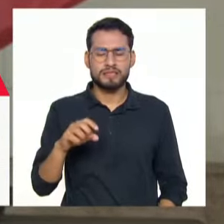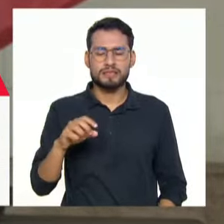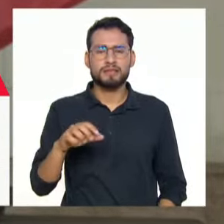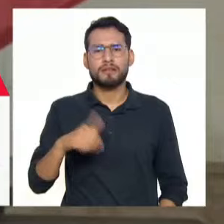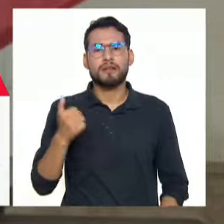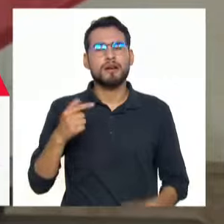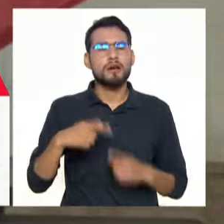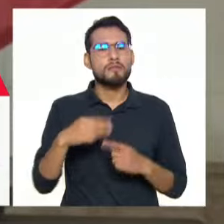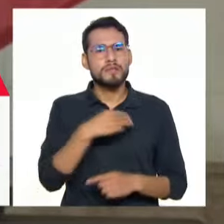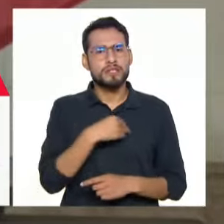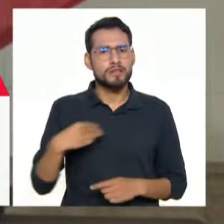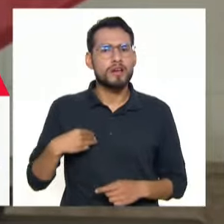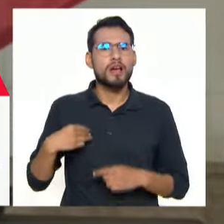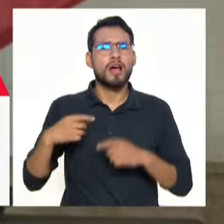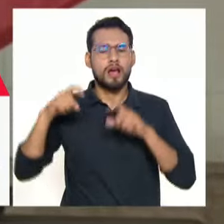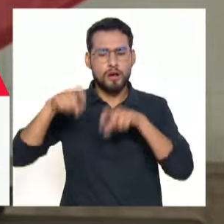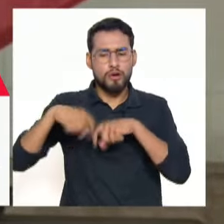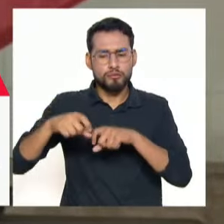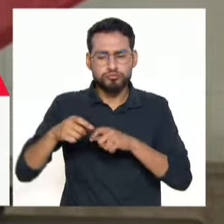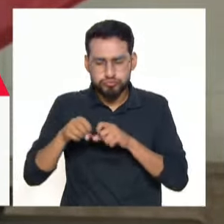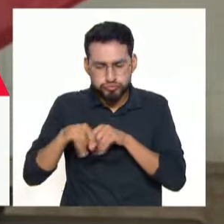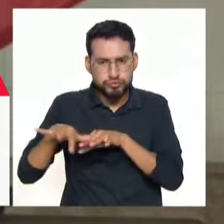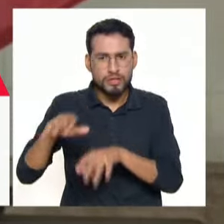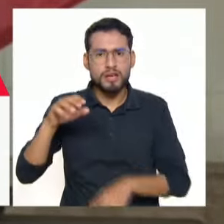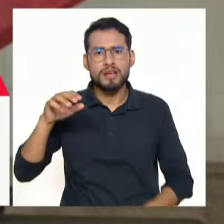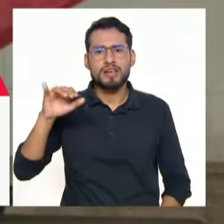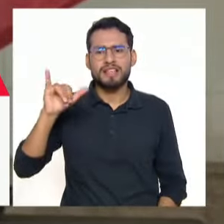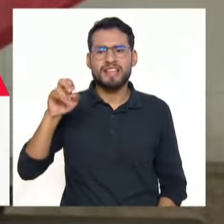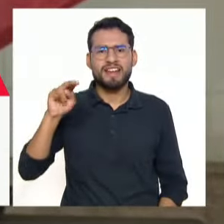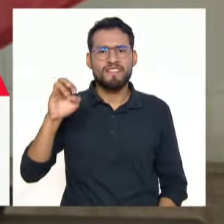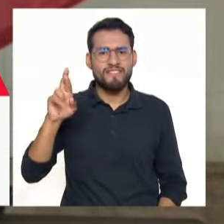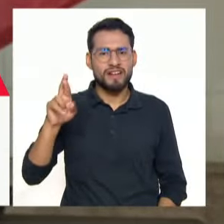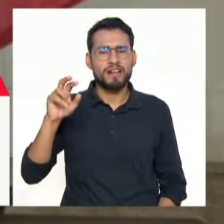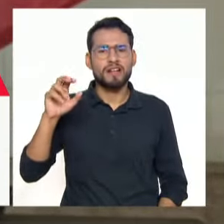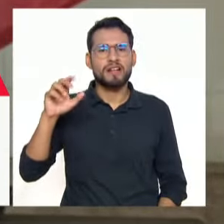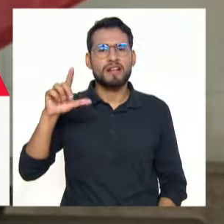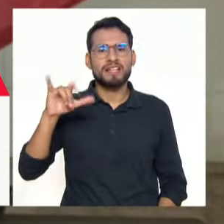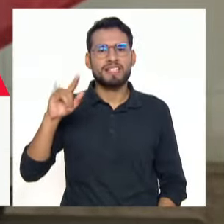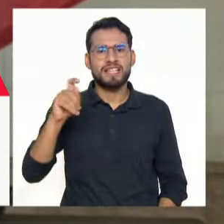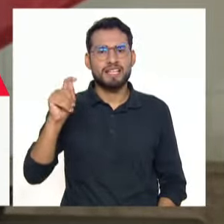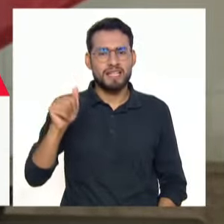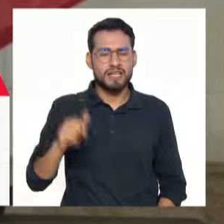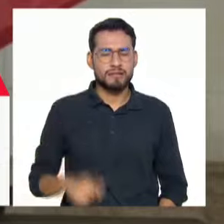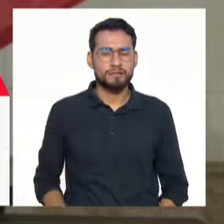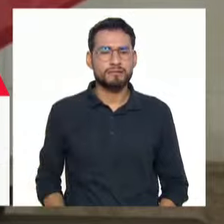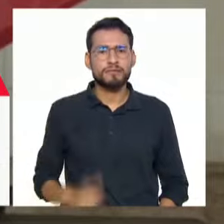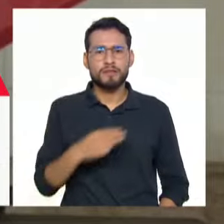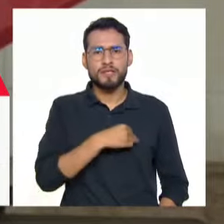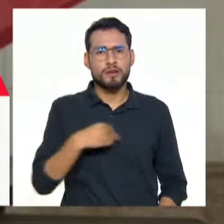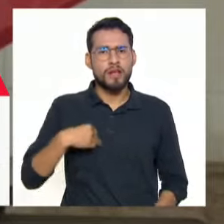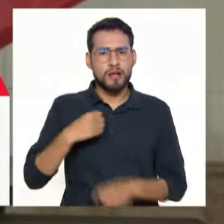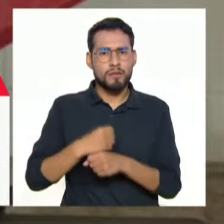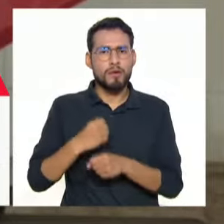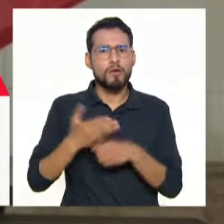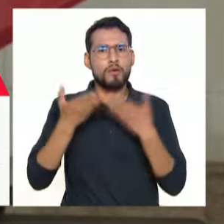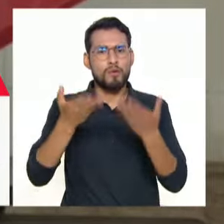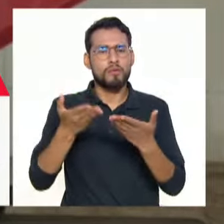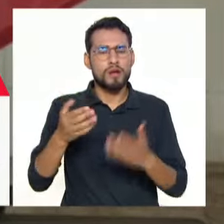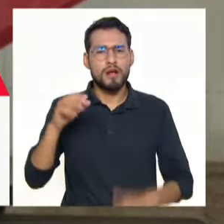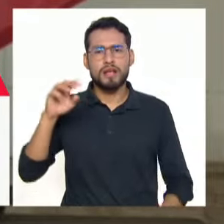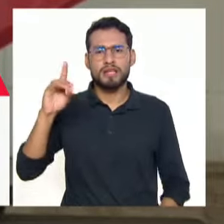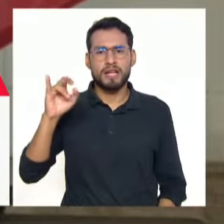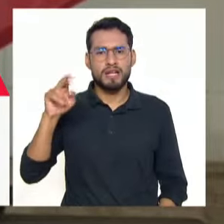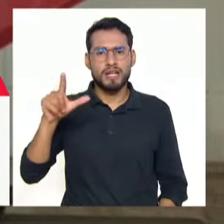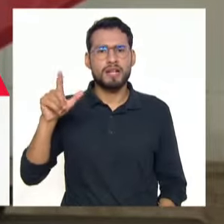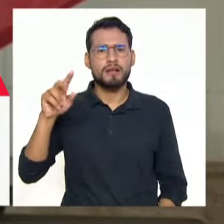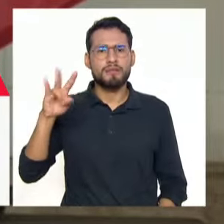Ministerio de Desarrollo Agrario y Riego, Jennifer Lissetti Contreras Álvarez. Ministerio del Trabajo y Promoción del Empleo, Daniel